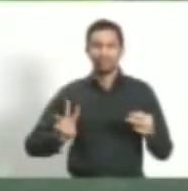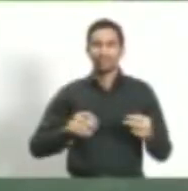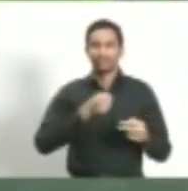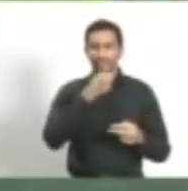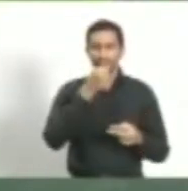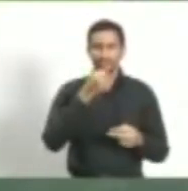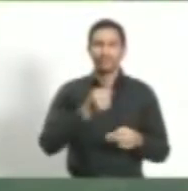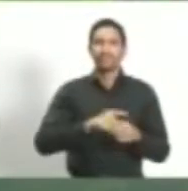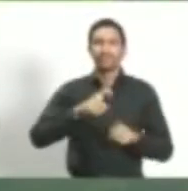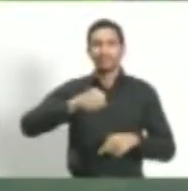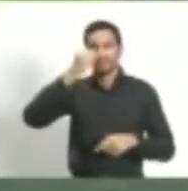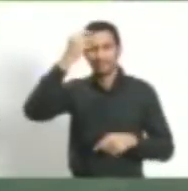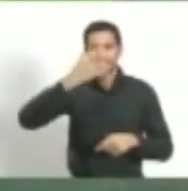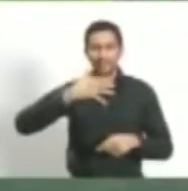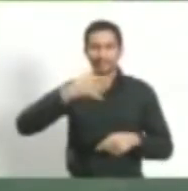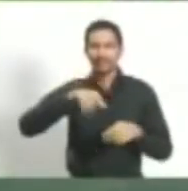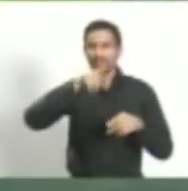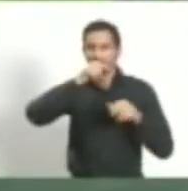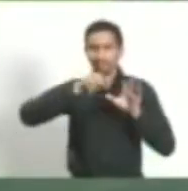En Facebook y Twitter estamos como